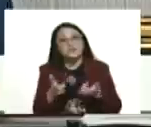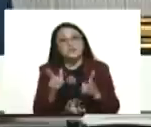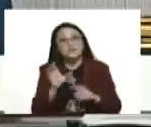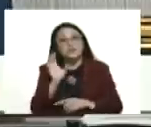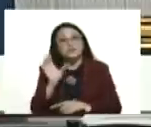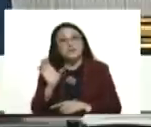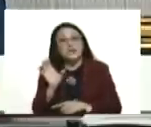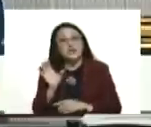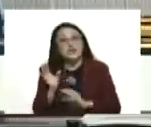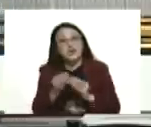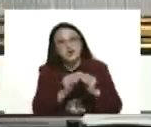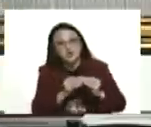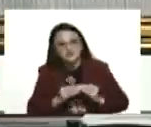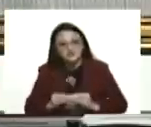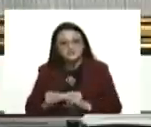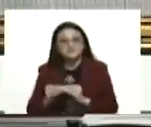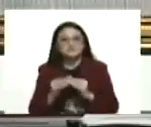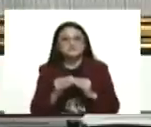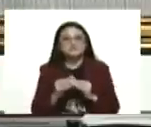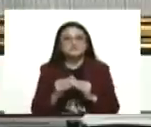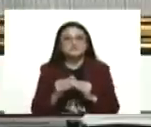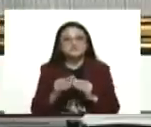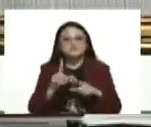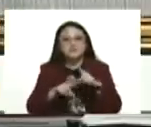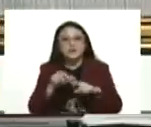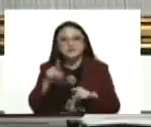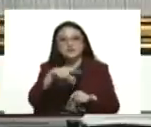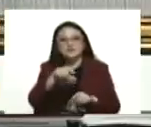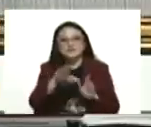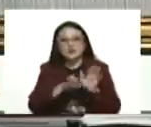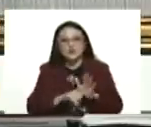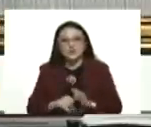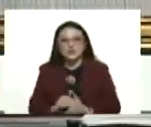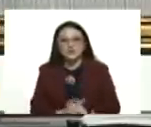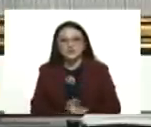Estado recupere lo que estos se robaron.